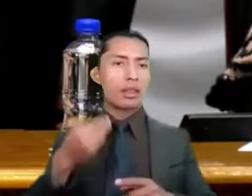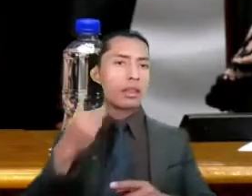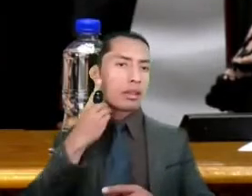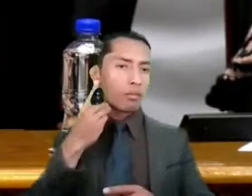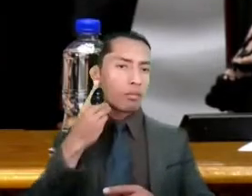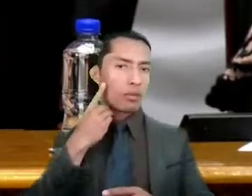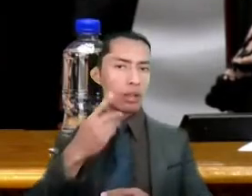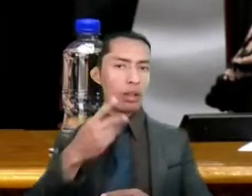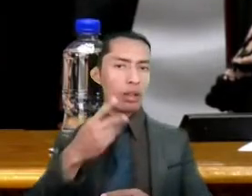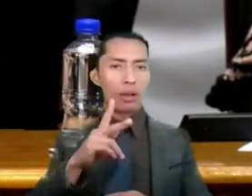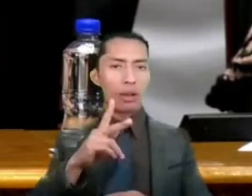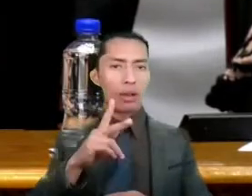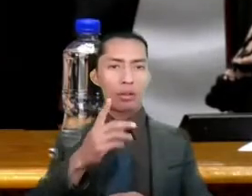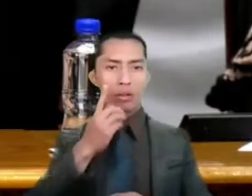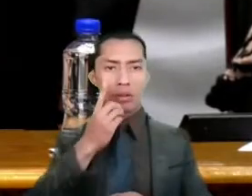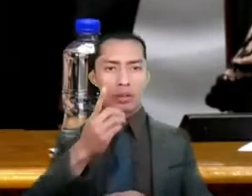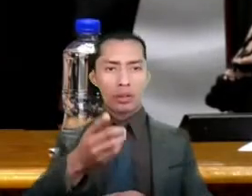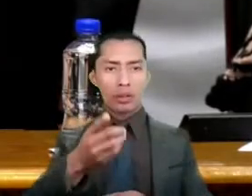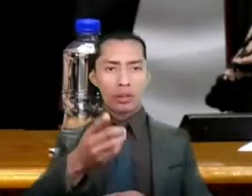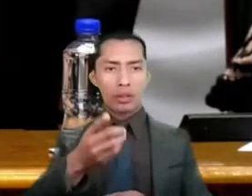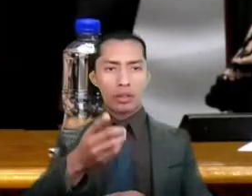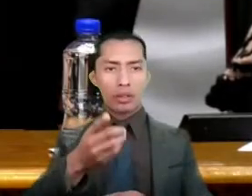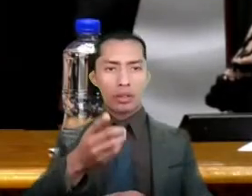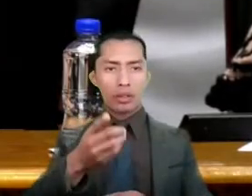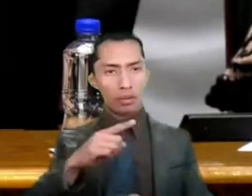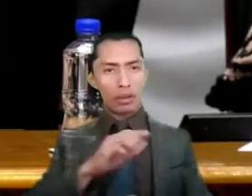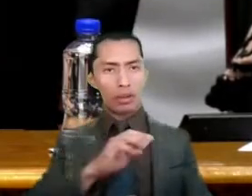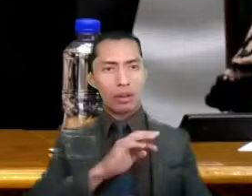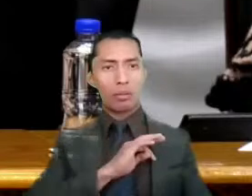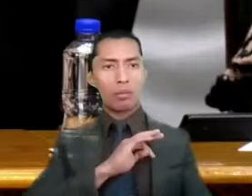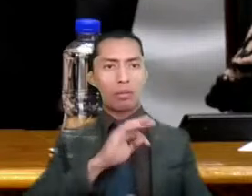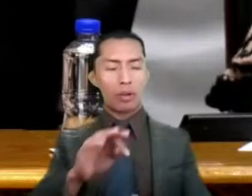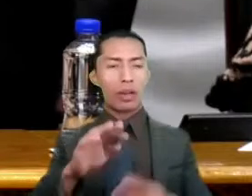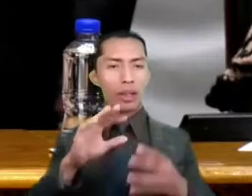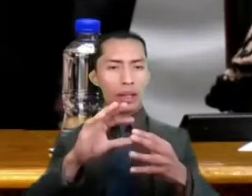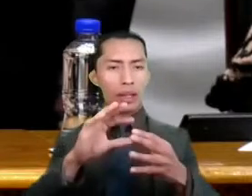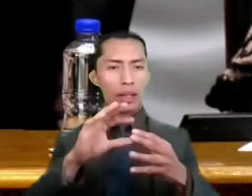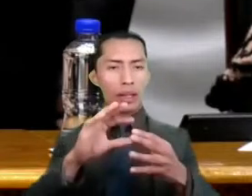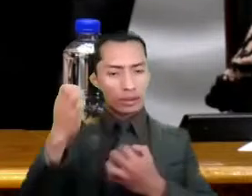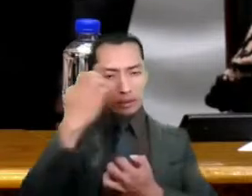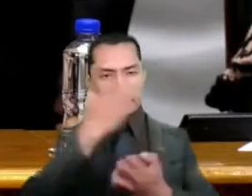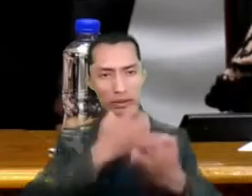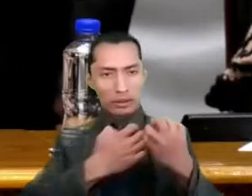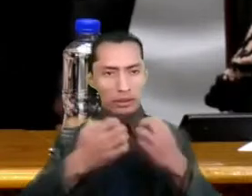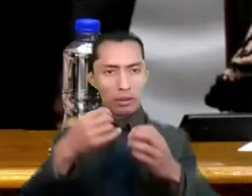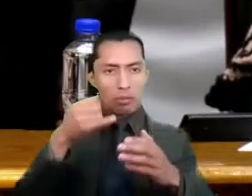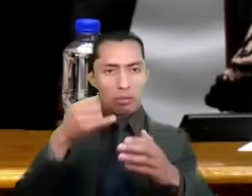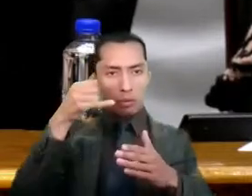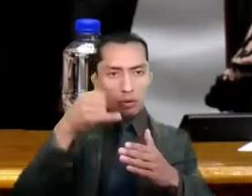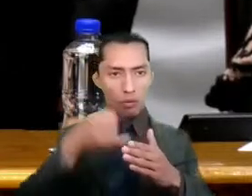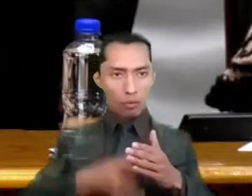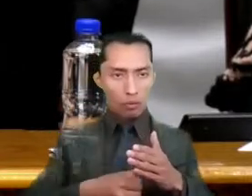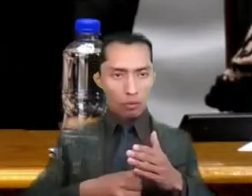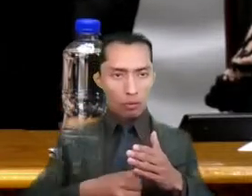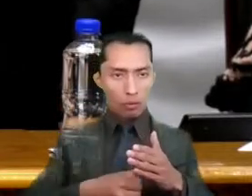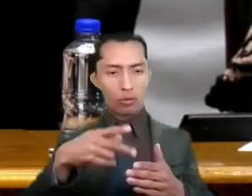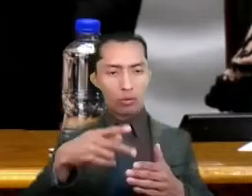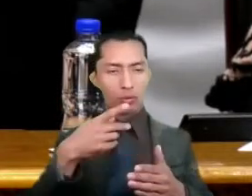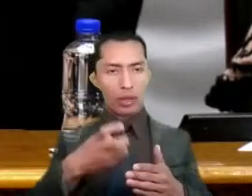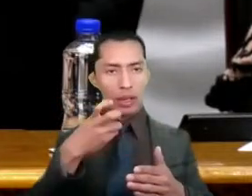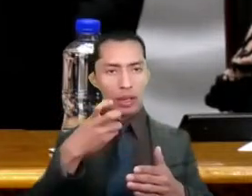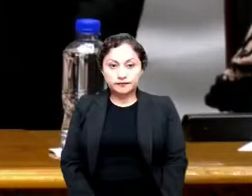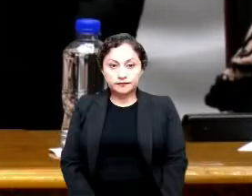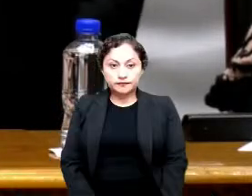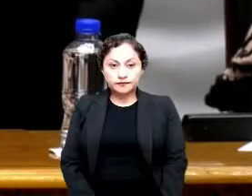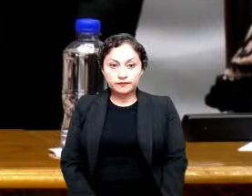insisto, para poder llevar a cabo el asunto de fondo que merece el análisis de la comparecencia, que